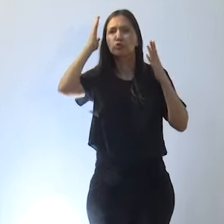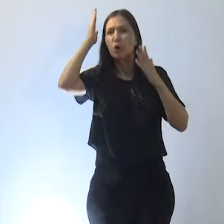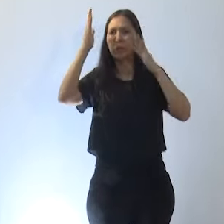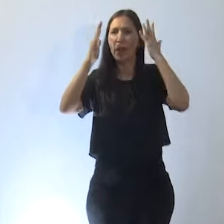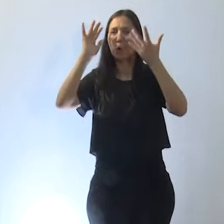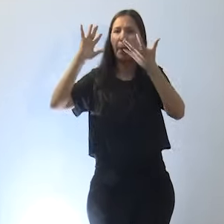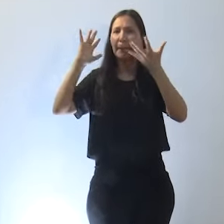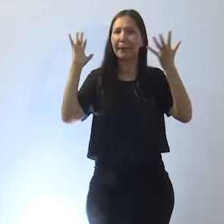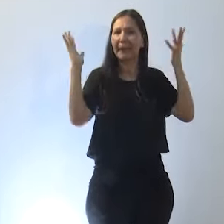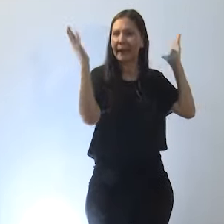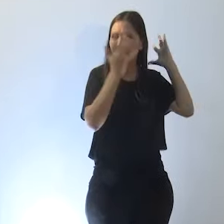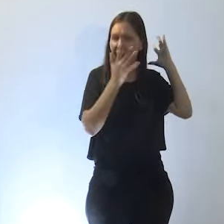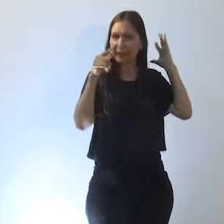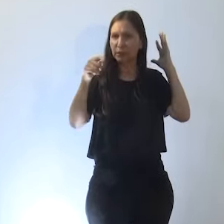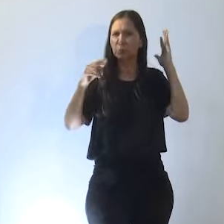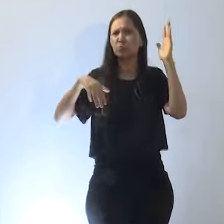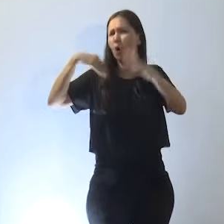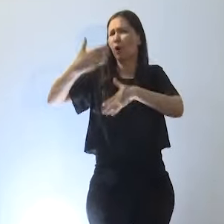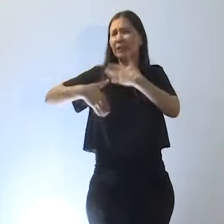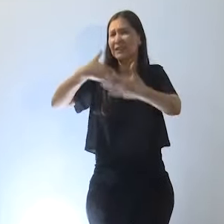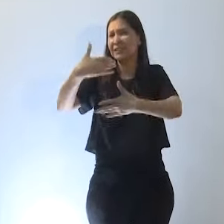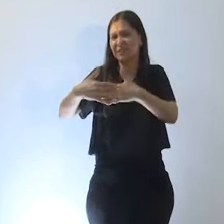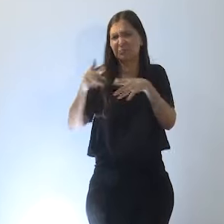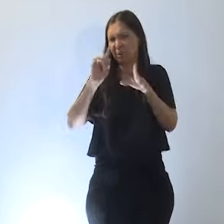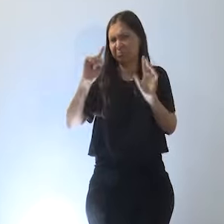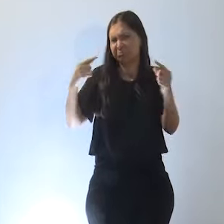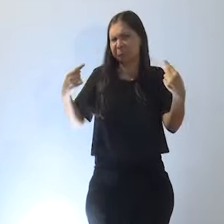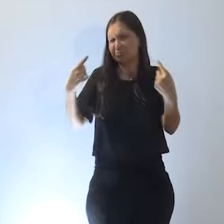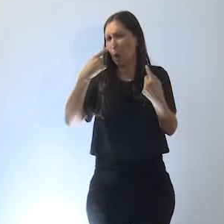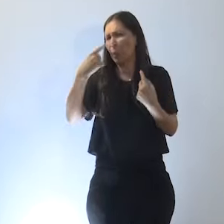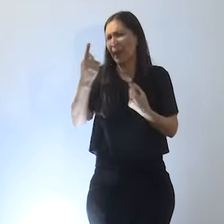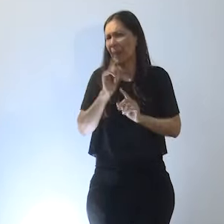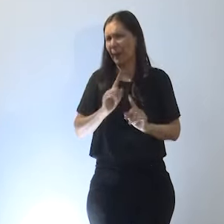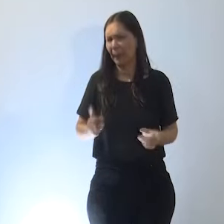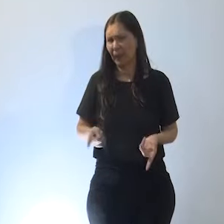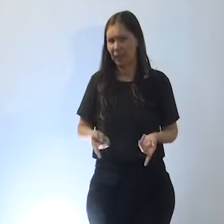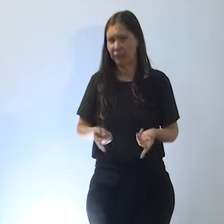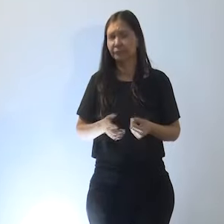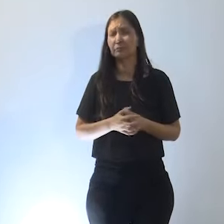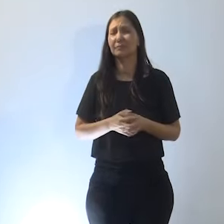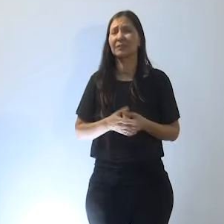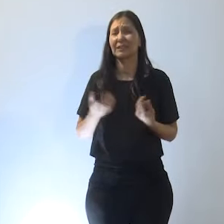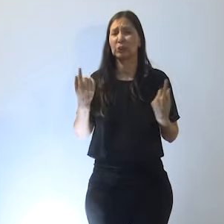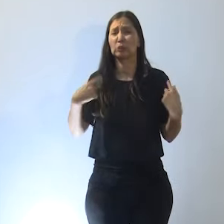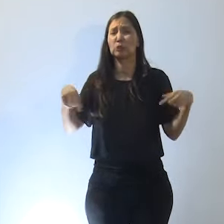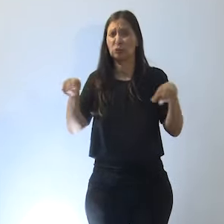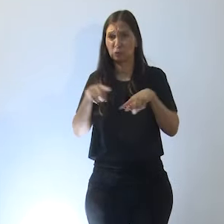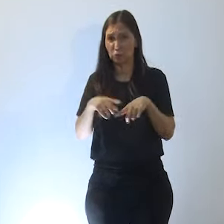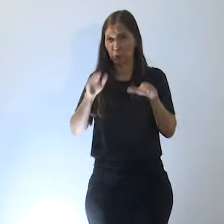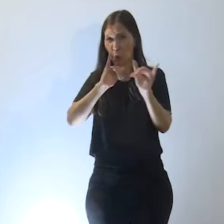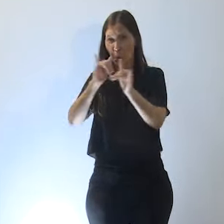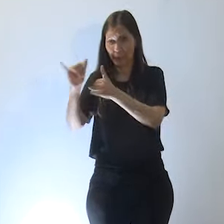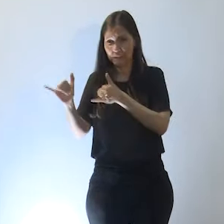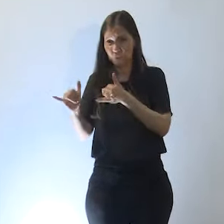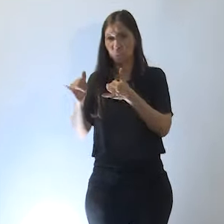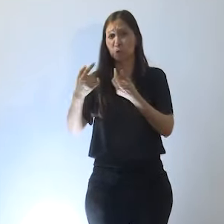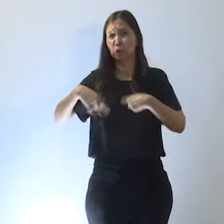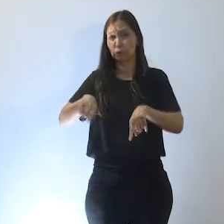sueños ni progresista ni etcétera etcétera entonces nosotros en nuestra juventud nuestro sueño